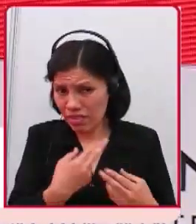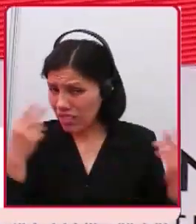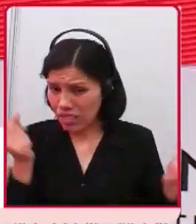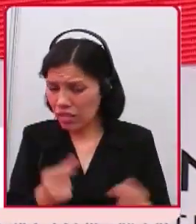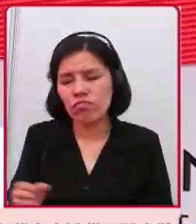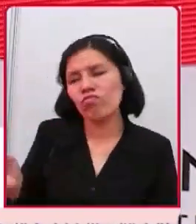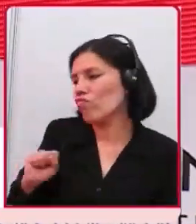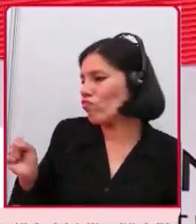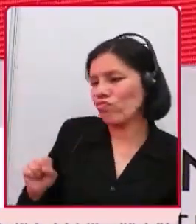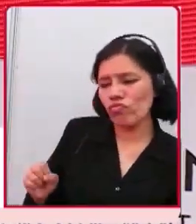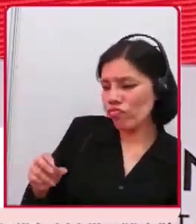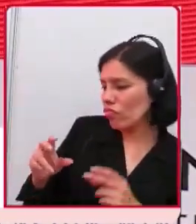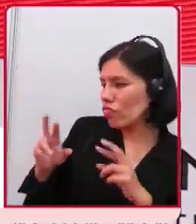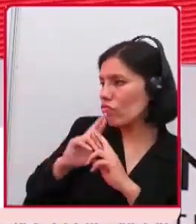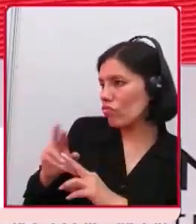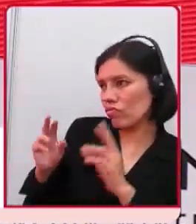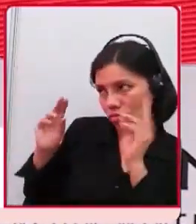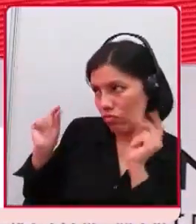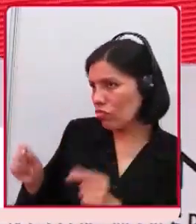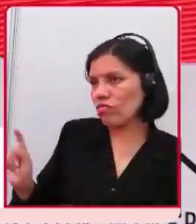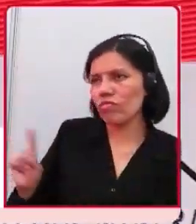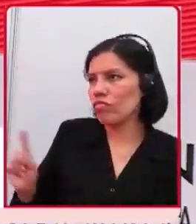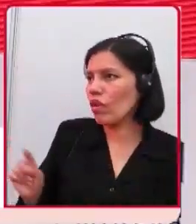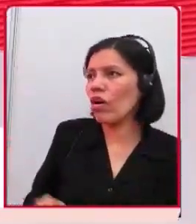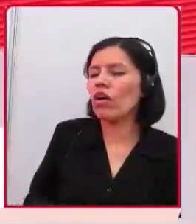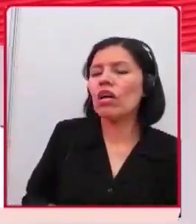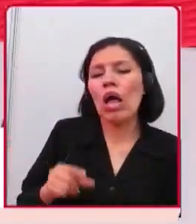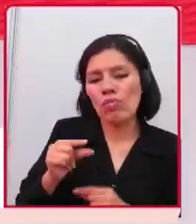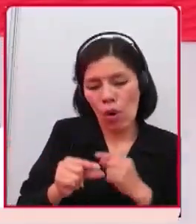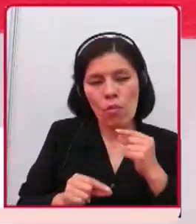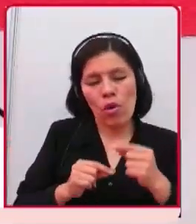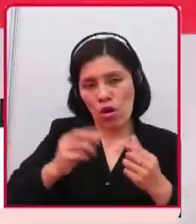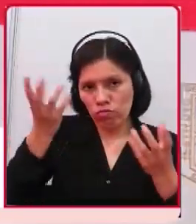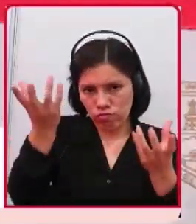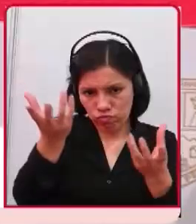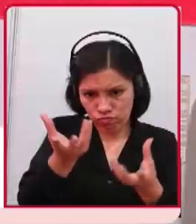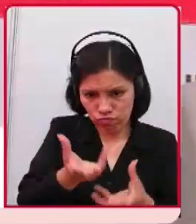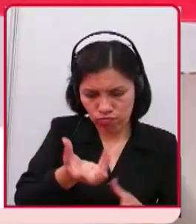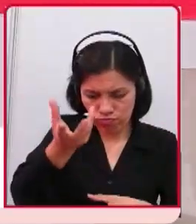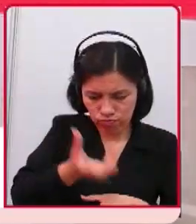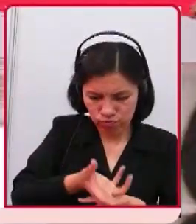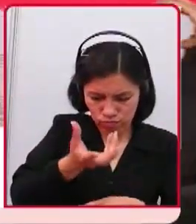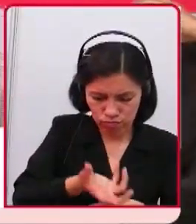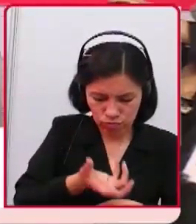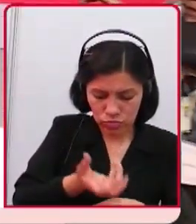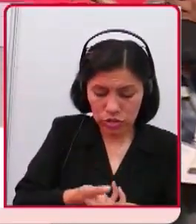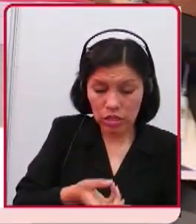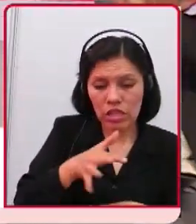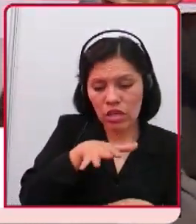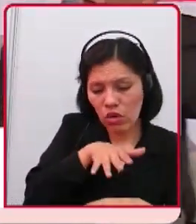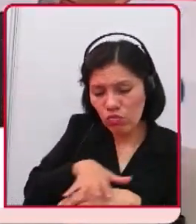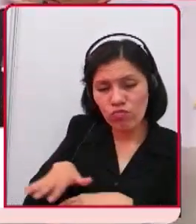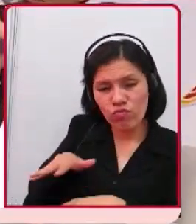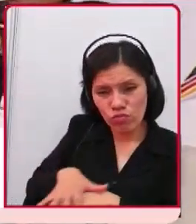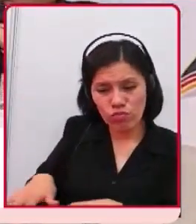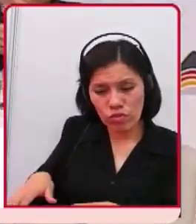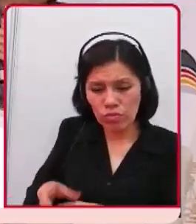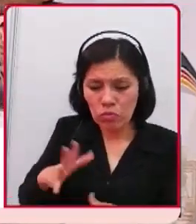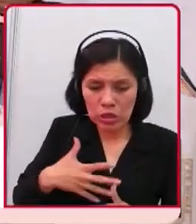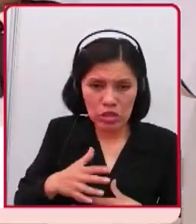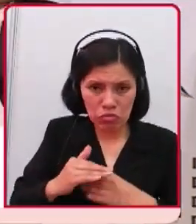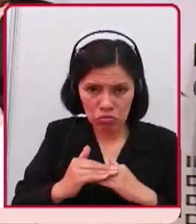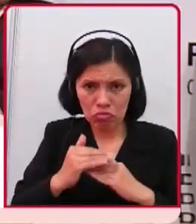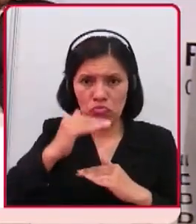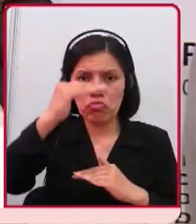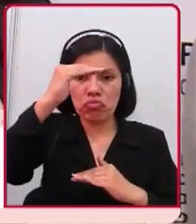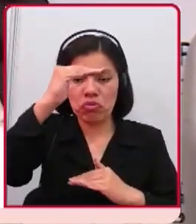es el espesor, ¿no es cierto? Exacto. Se va acumulando, puede ser que en otro momento disminuya la cantidad de arcillas si hay alguna